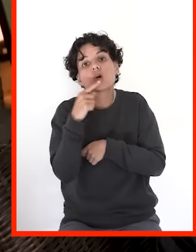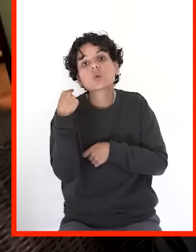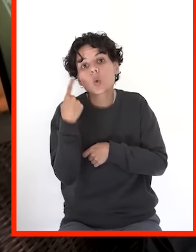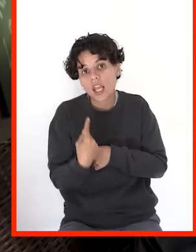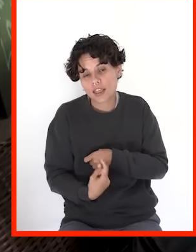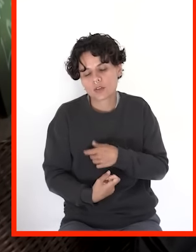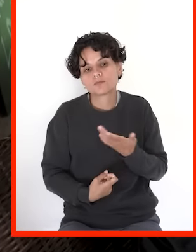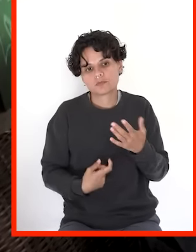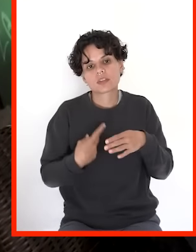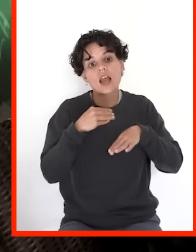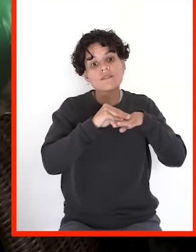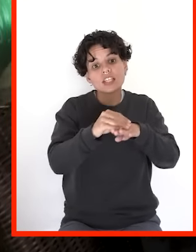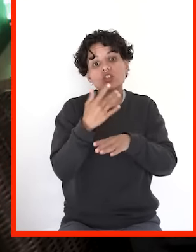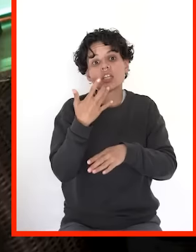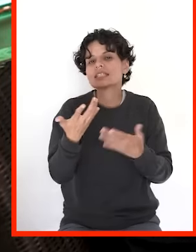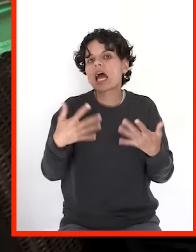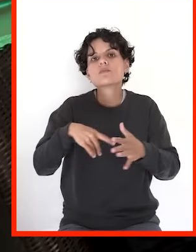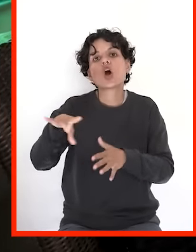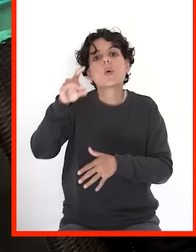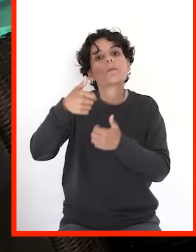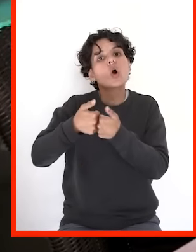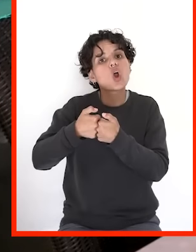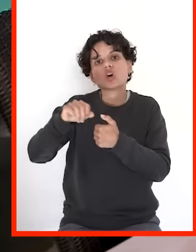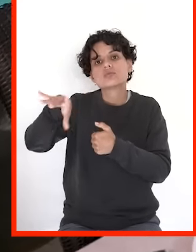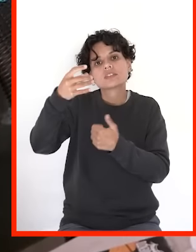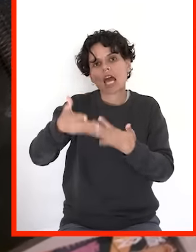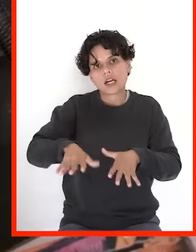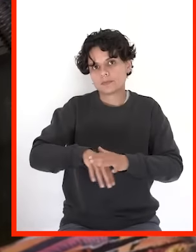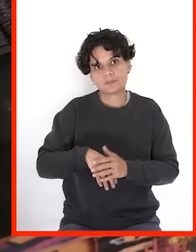quiero decirle a todos que la Rulo ya encontró pololo, ¿eh?